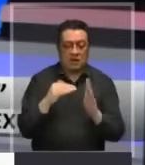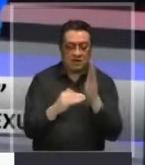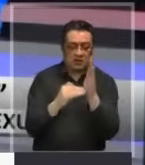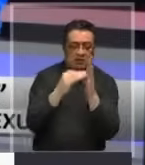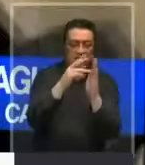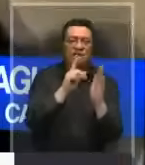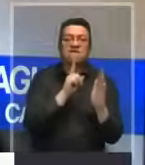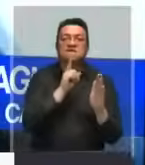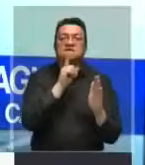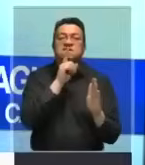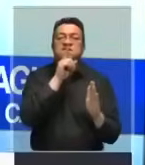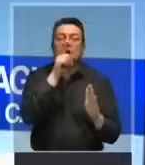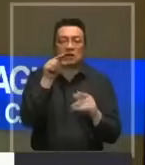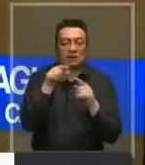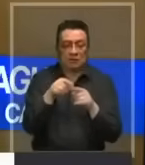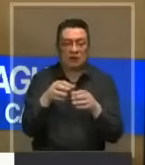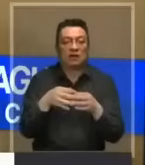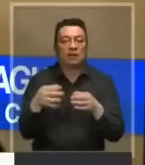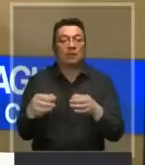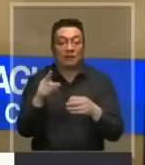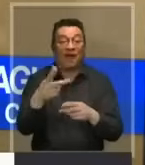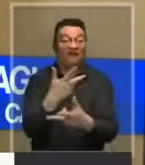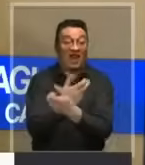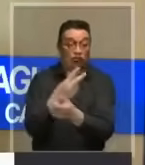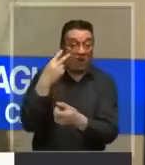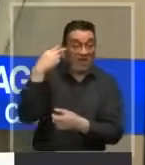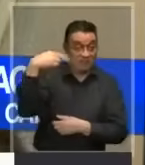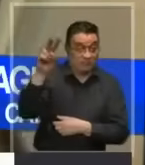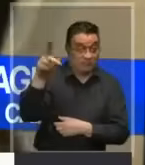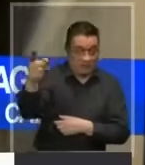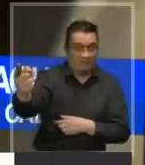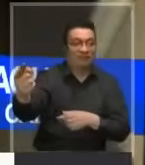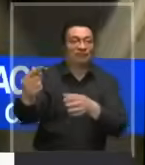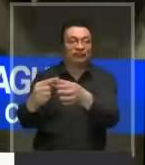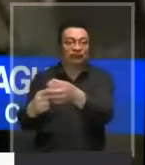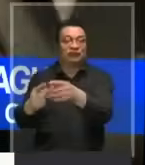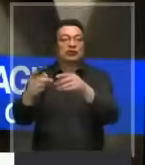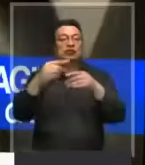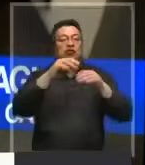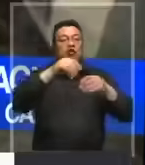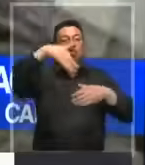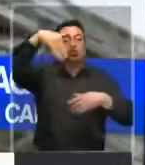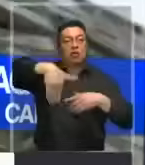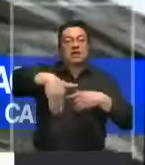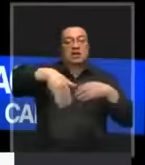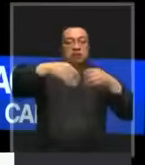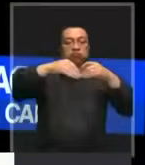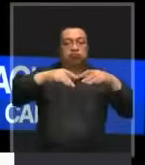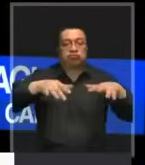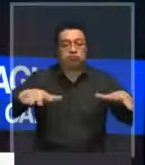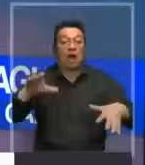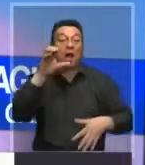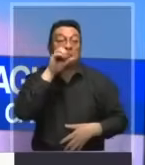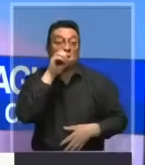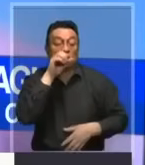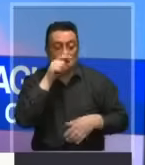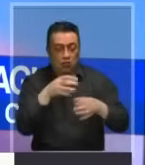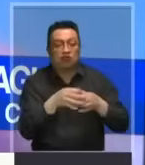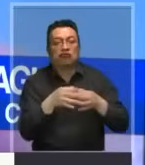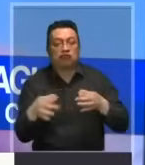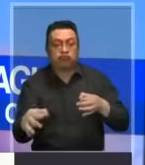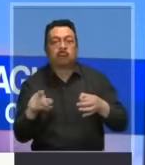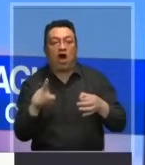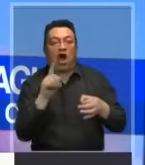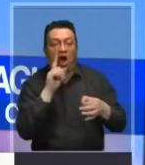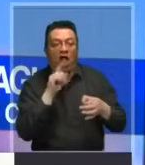departamento de Miraflores. Los gallegos son venezolanos y de ahí se extendieron por Sudamérica. En Perú instalaron un brazo operativo